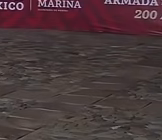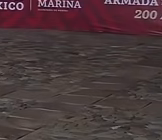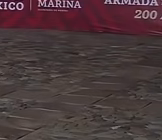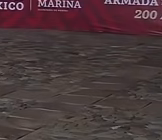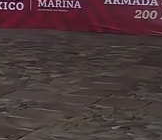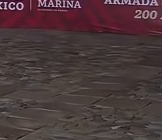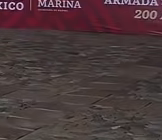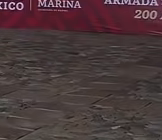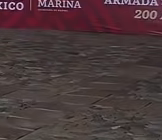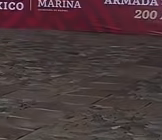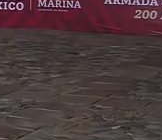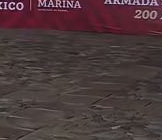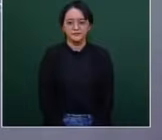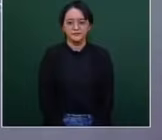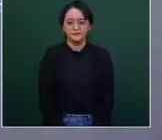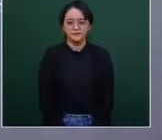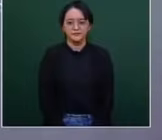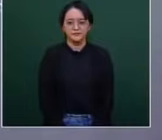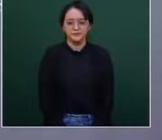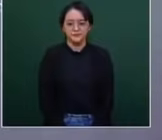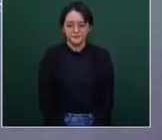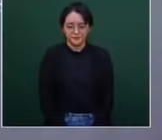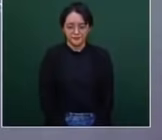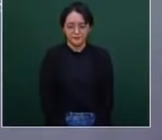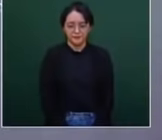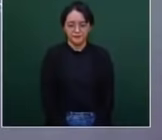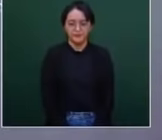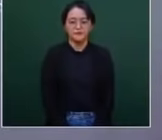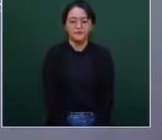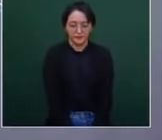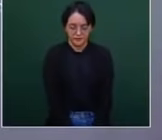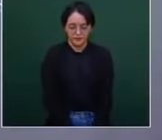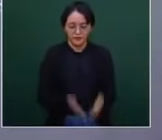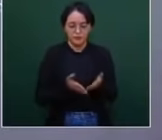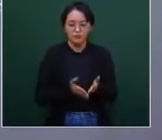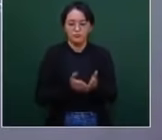almirante José Rafael Ojeda Durán, secretario de Marina,